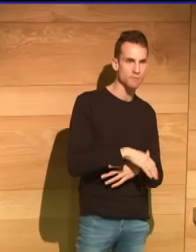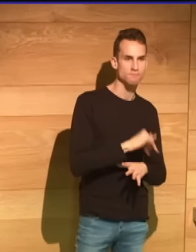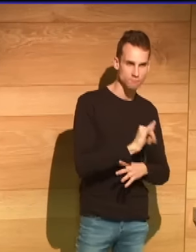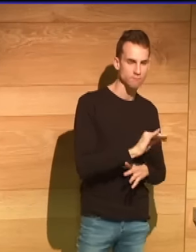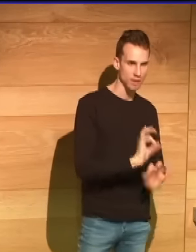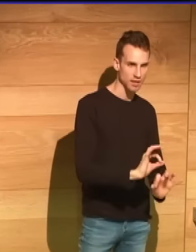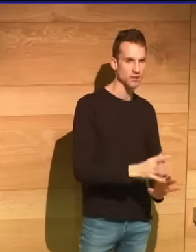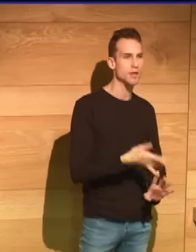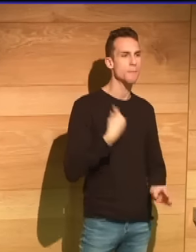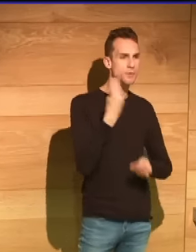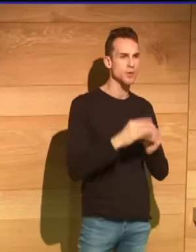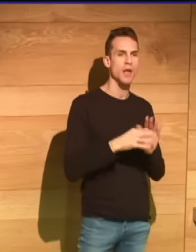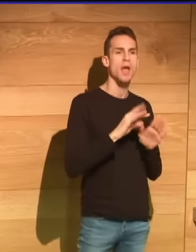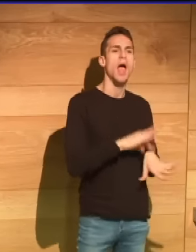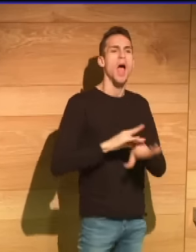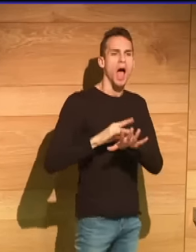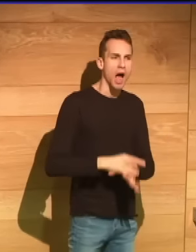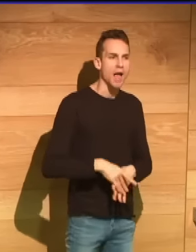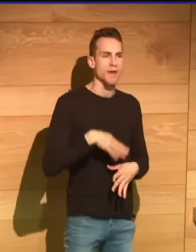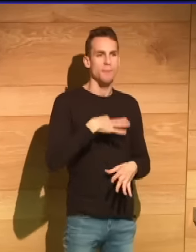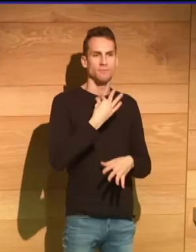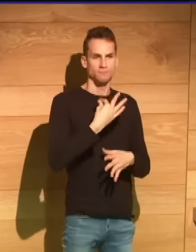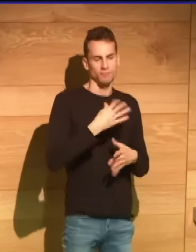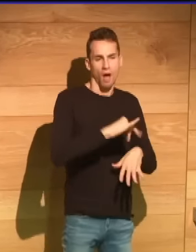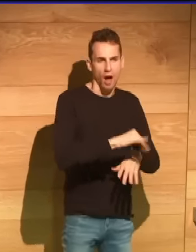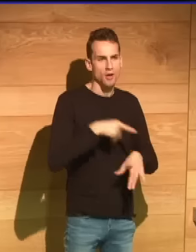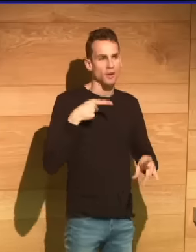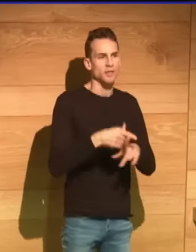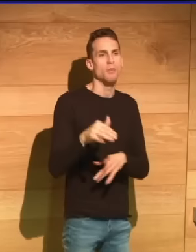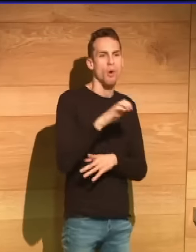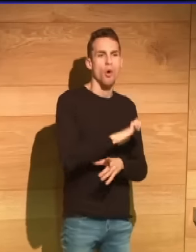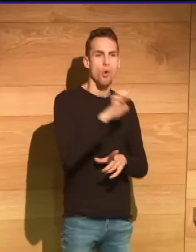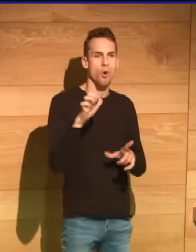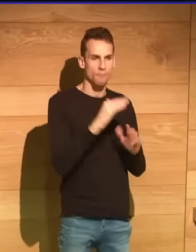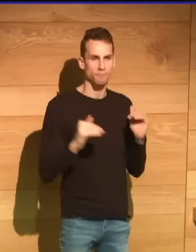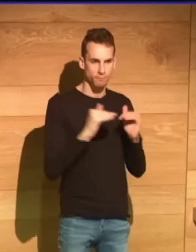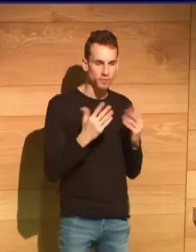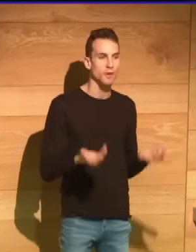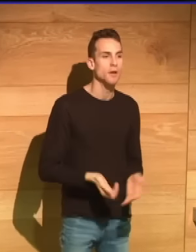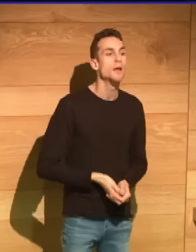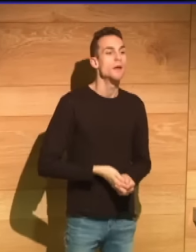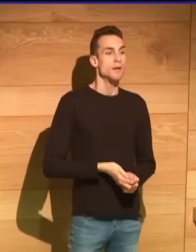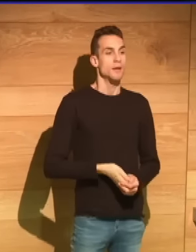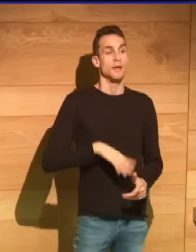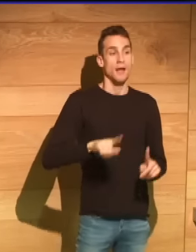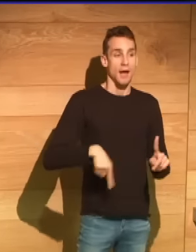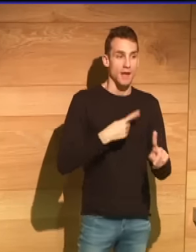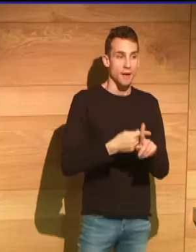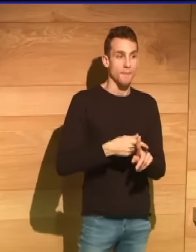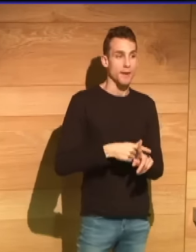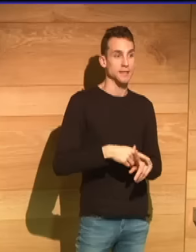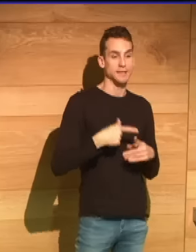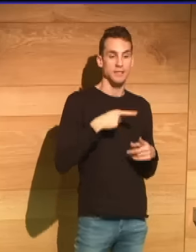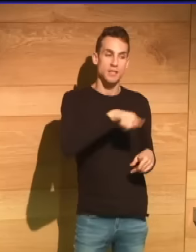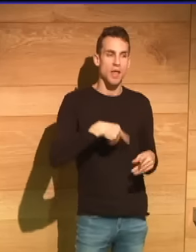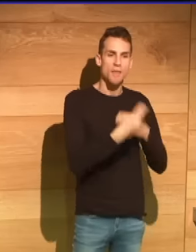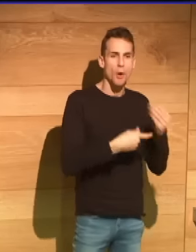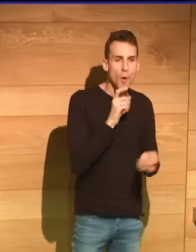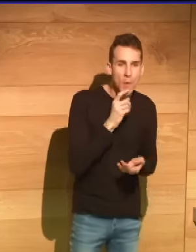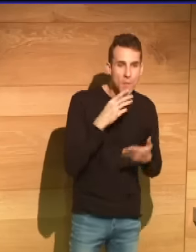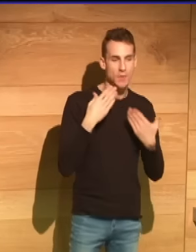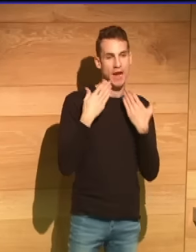mapa, realizar muchas reformas de calado que España necesitaba como país, y que todo esto lo vamos a hacer en clave digital y en clave de